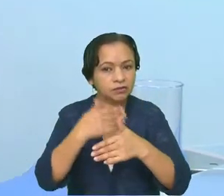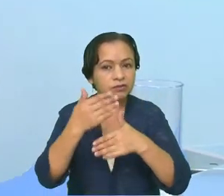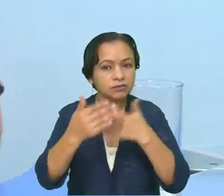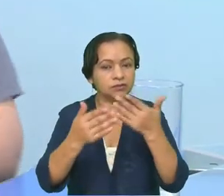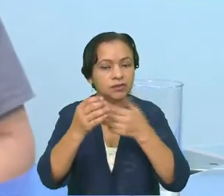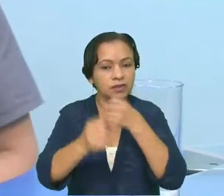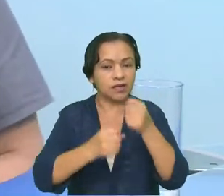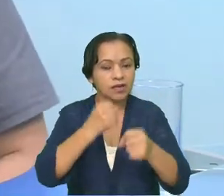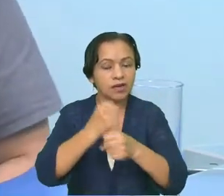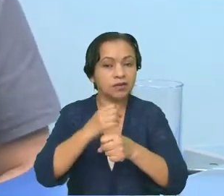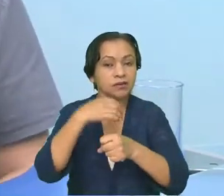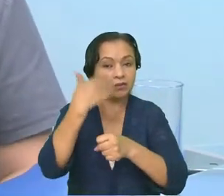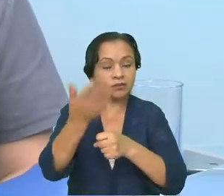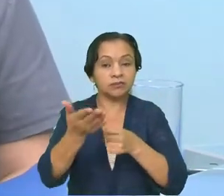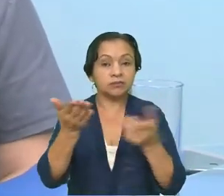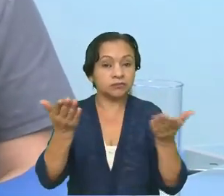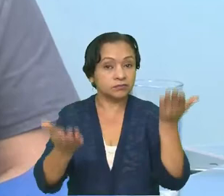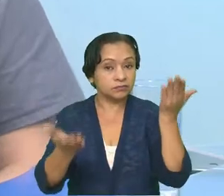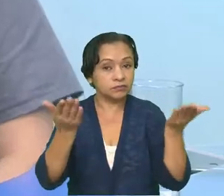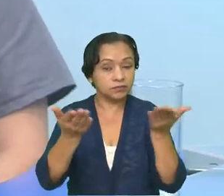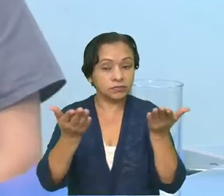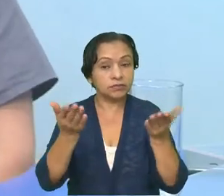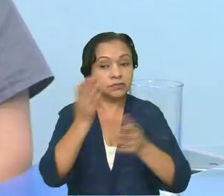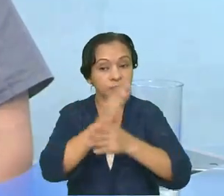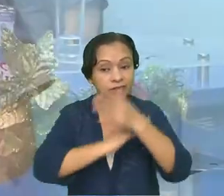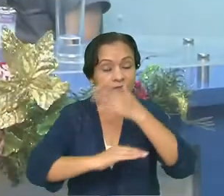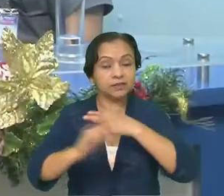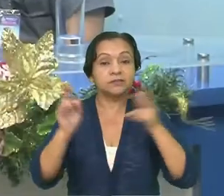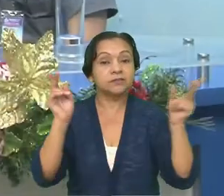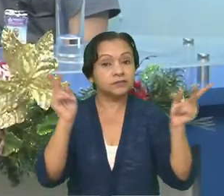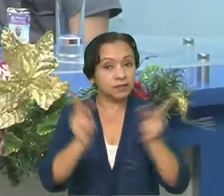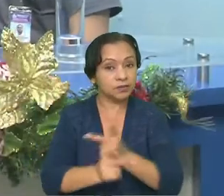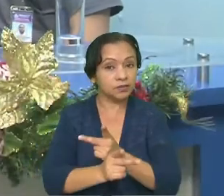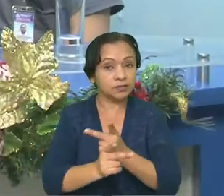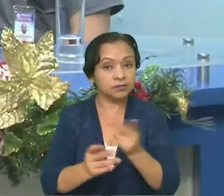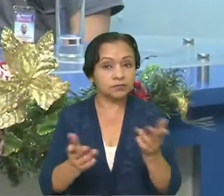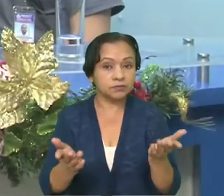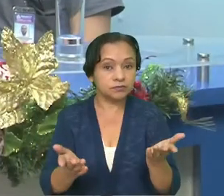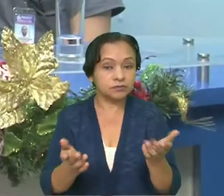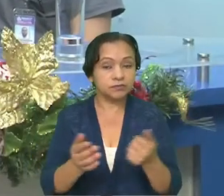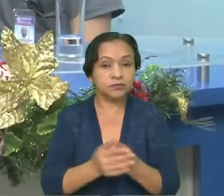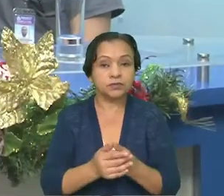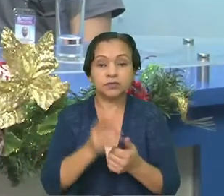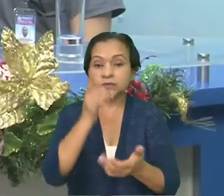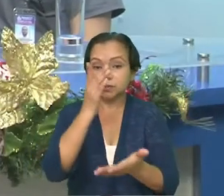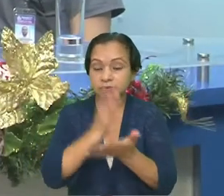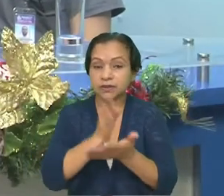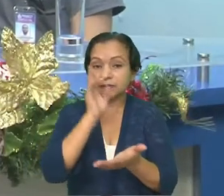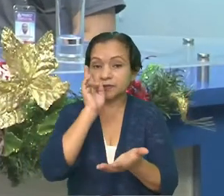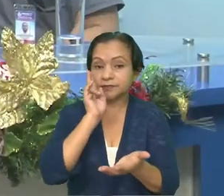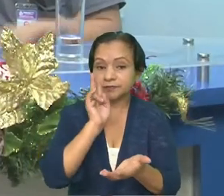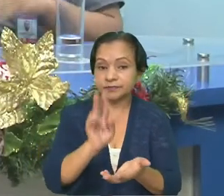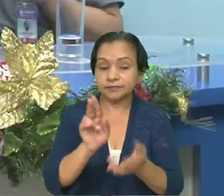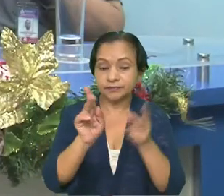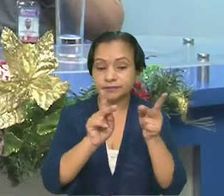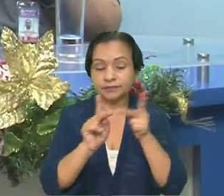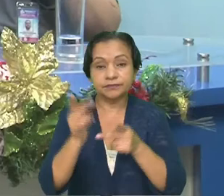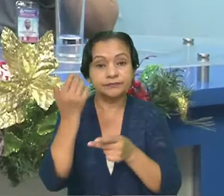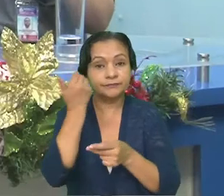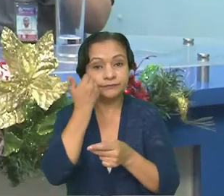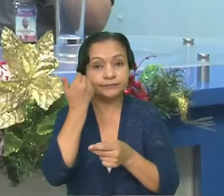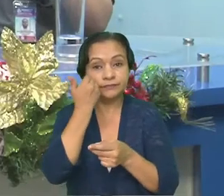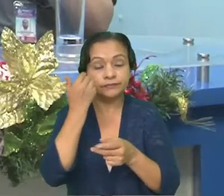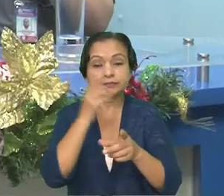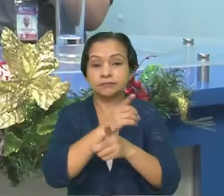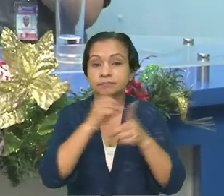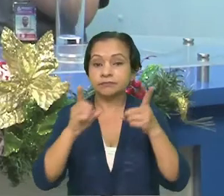en unos años la enfermedad la va a discapacitar más severamente, ¿no? Entonces, una vez que se diagnostica, la enfermedad